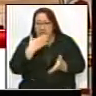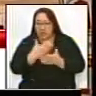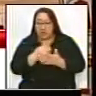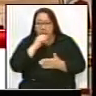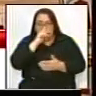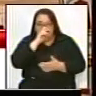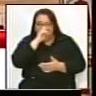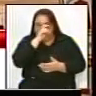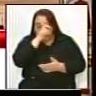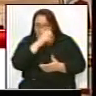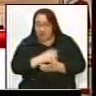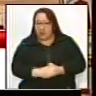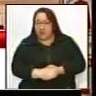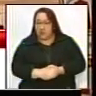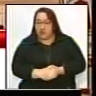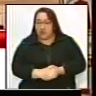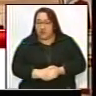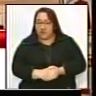doctora.